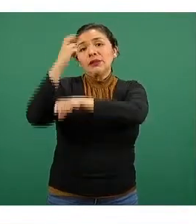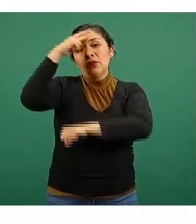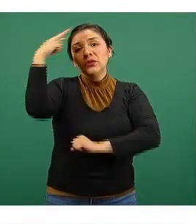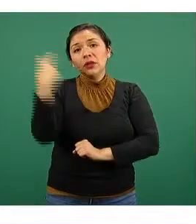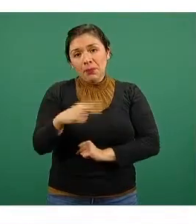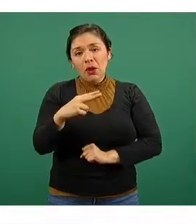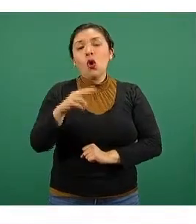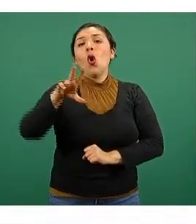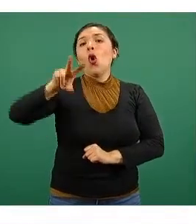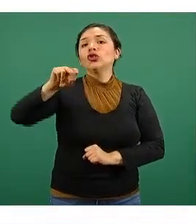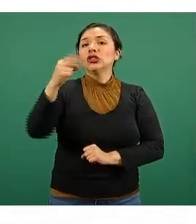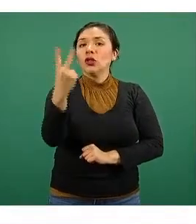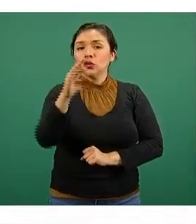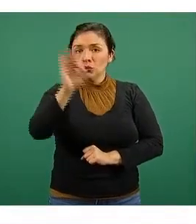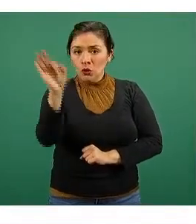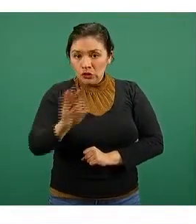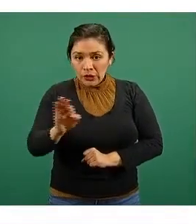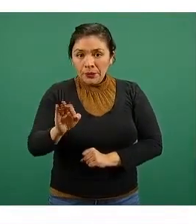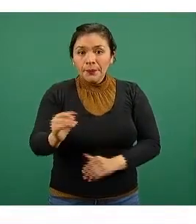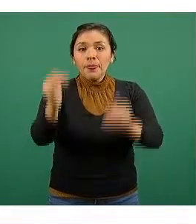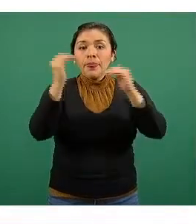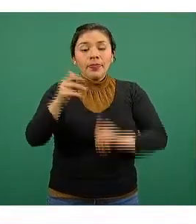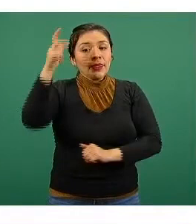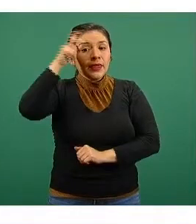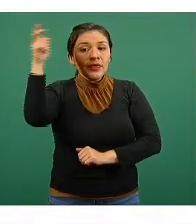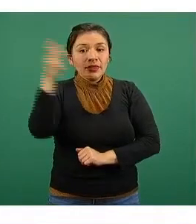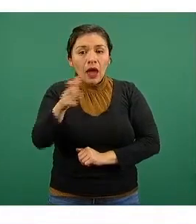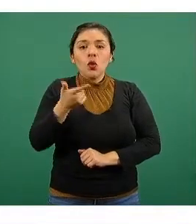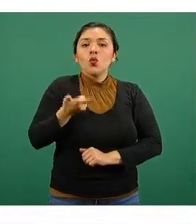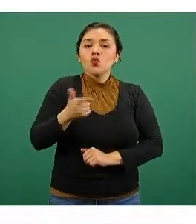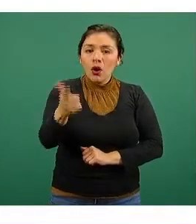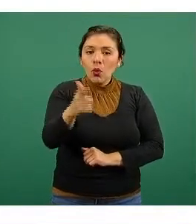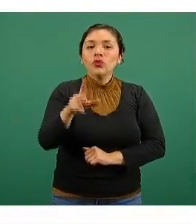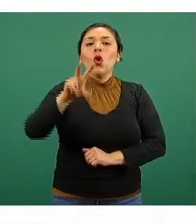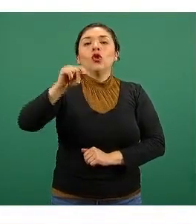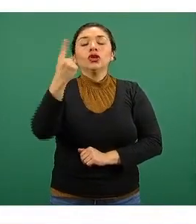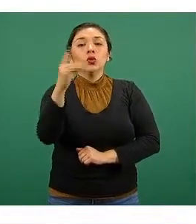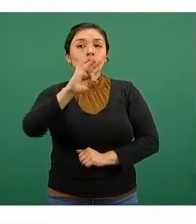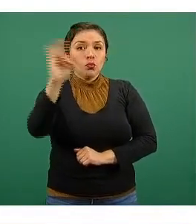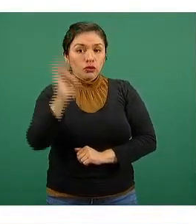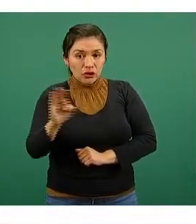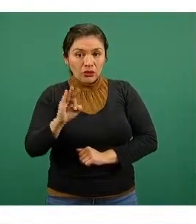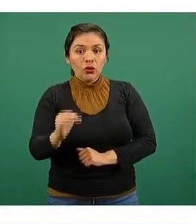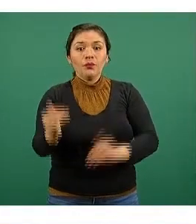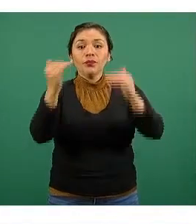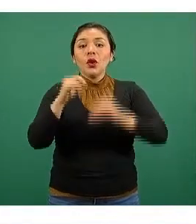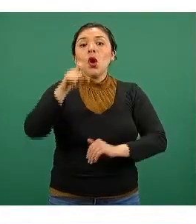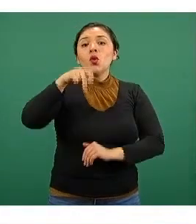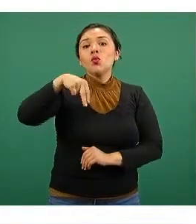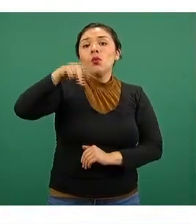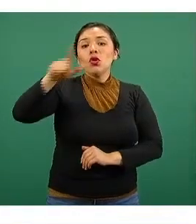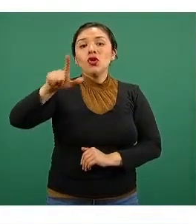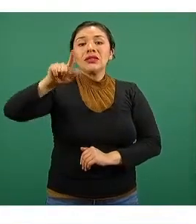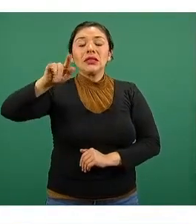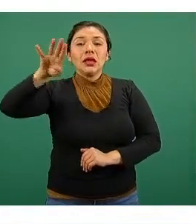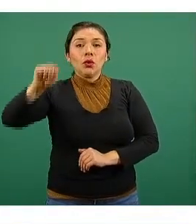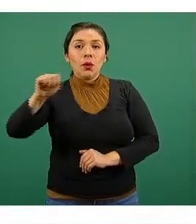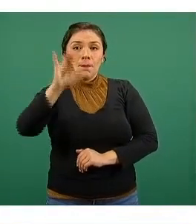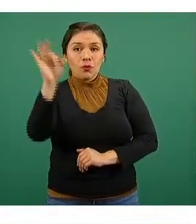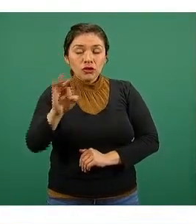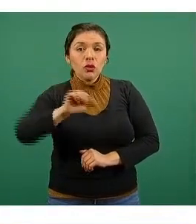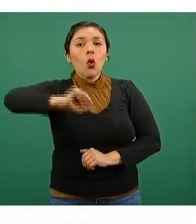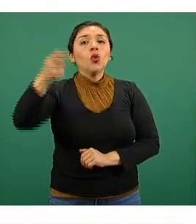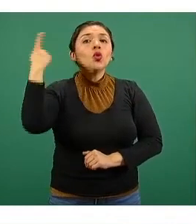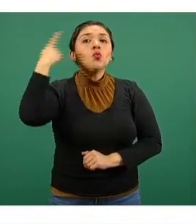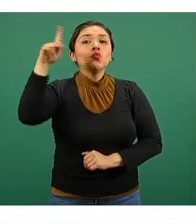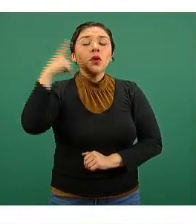México con el 82%, Hidalgo y Guanajuato con un 81%, Nuevo León con el 79% y Puebla